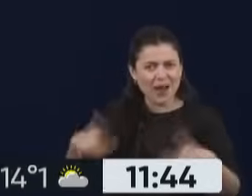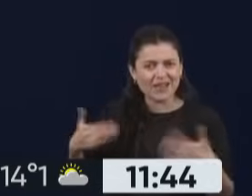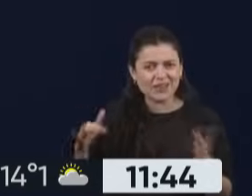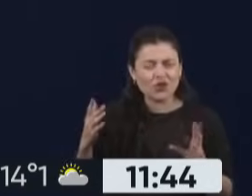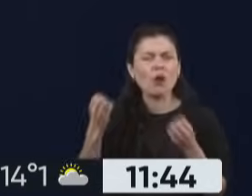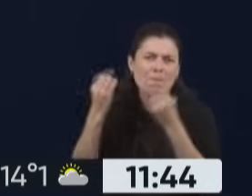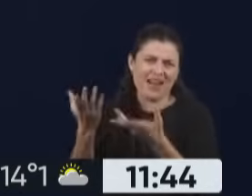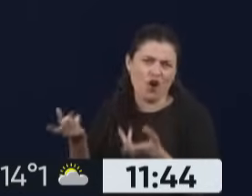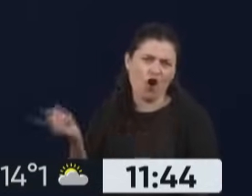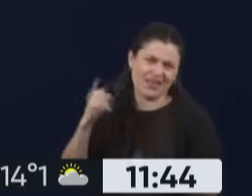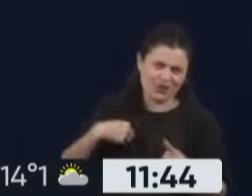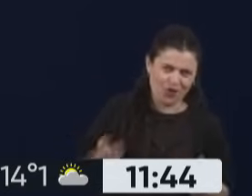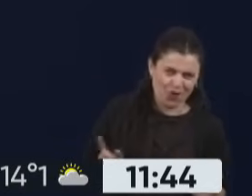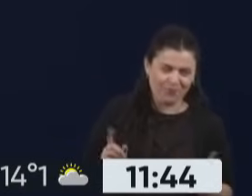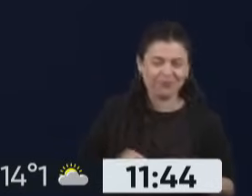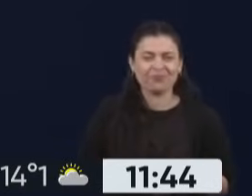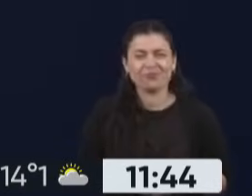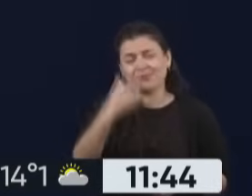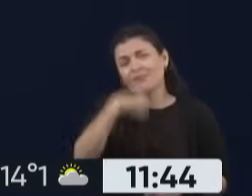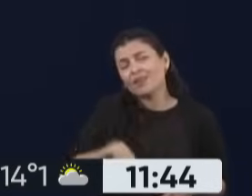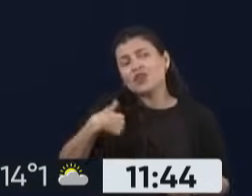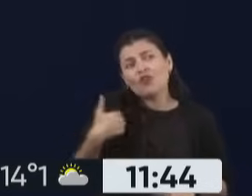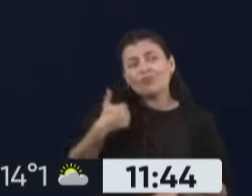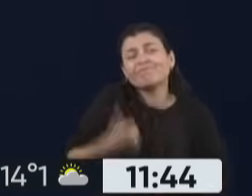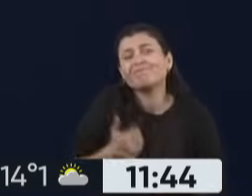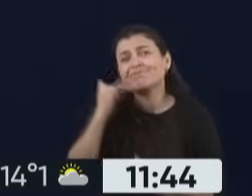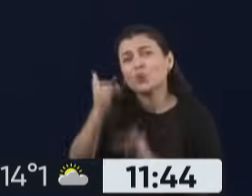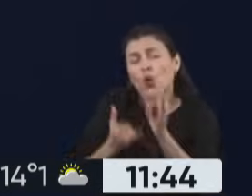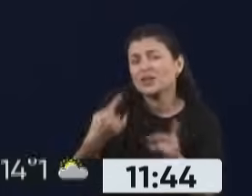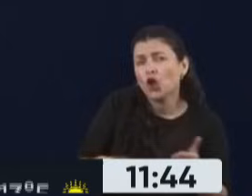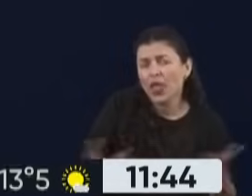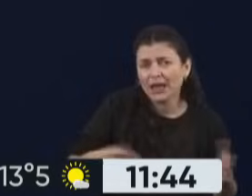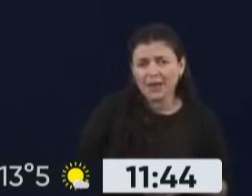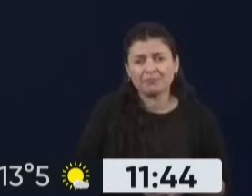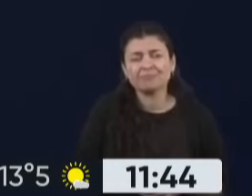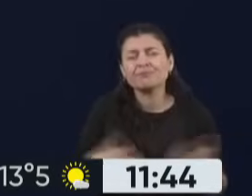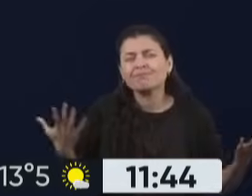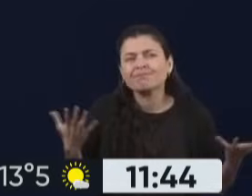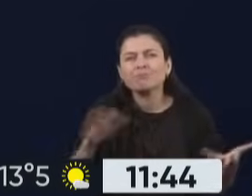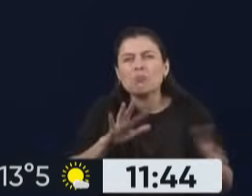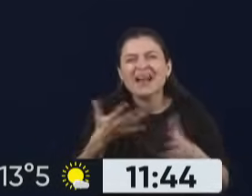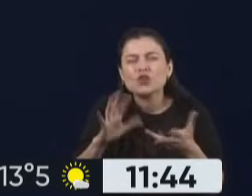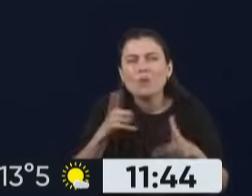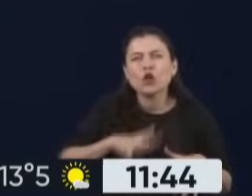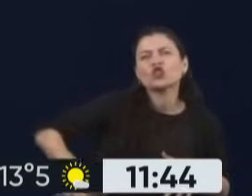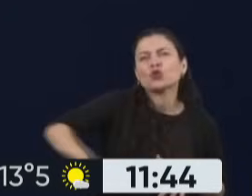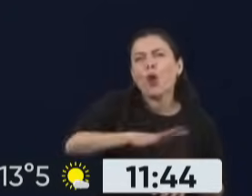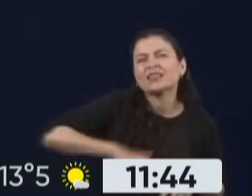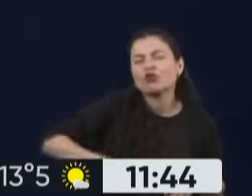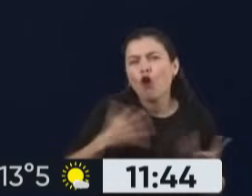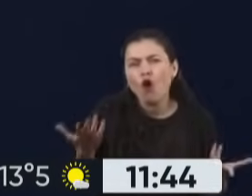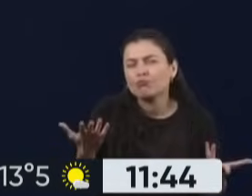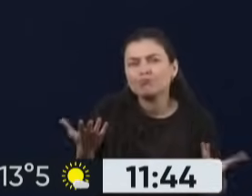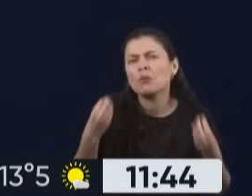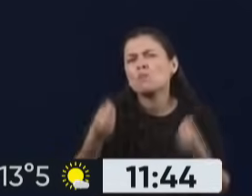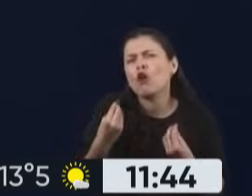mucho mejor lo que yo venía a contarles también, que es un poco el contexto